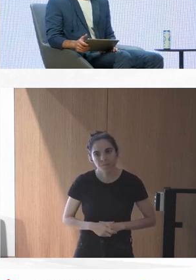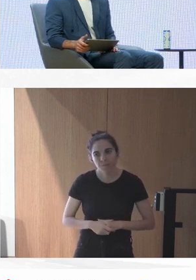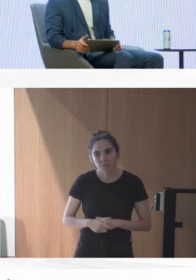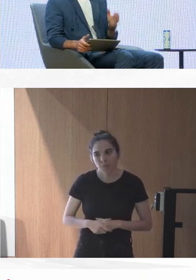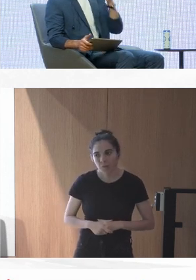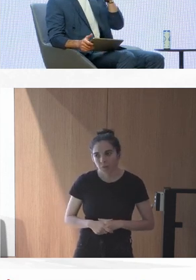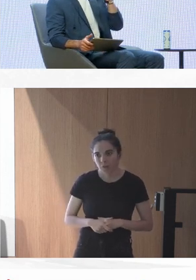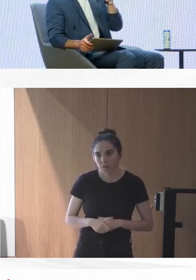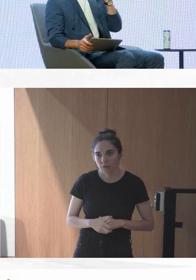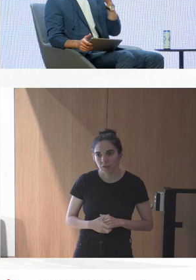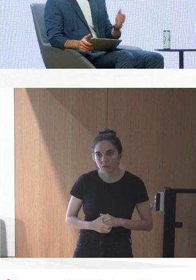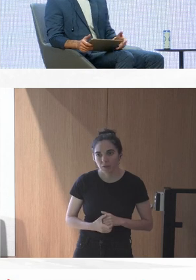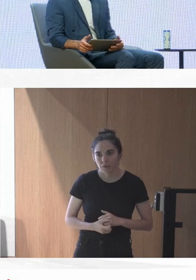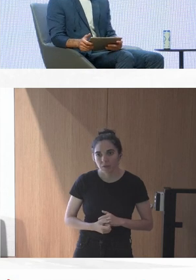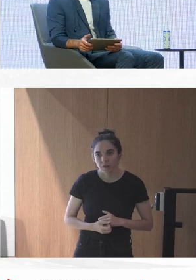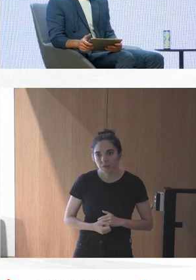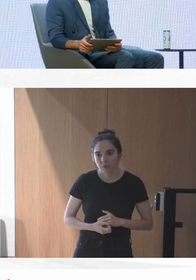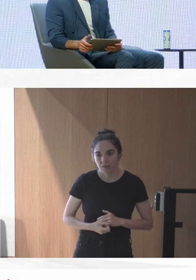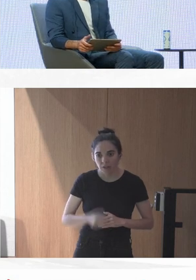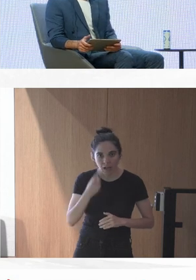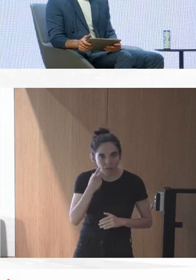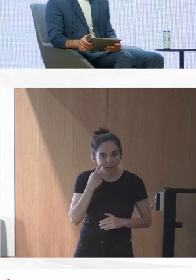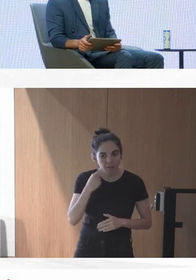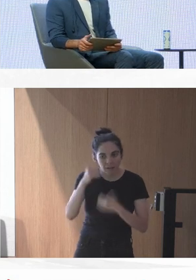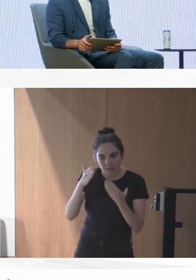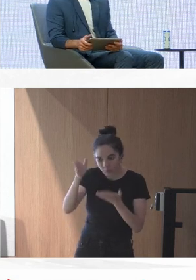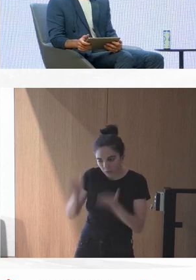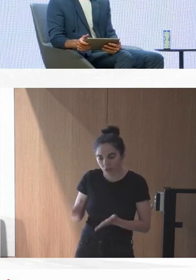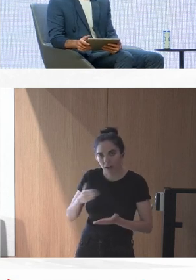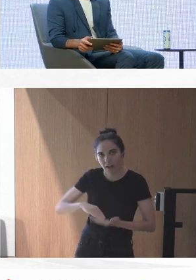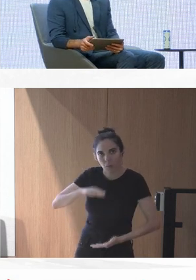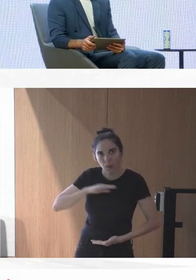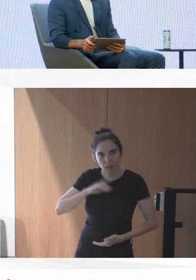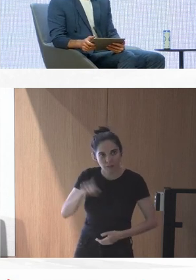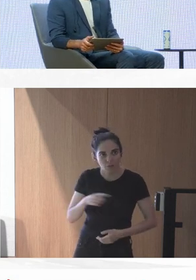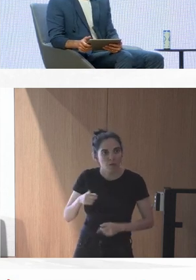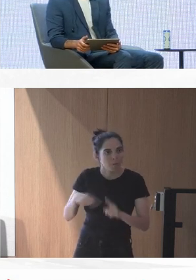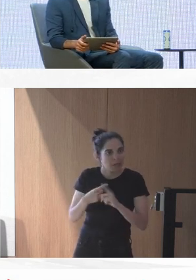Bueno, tenemos que ver que evidentemente esa persona tiene capacidad y pueden tener necesidades diferentes